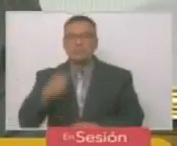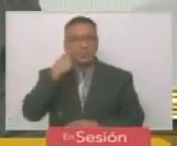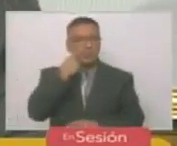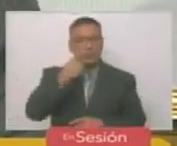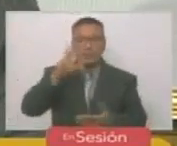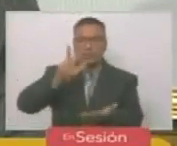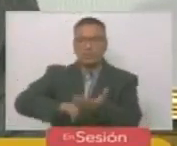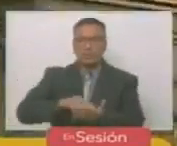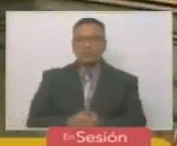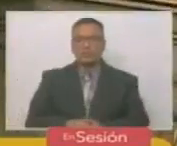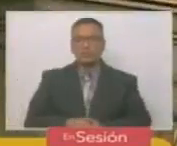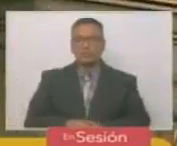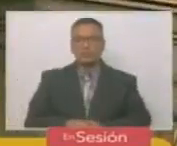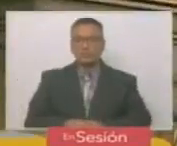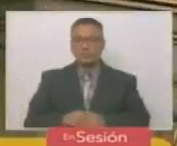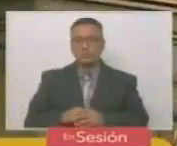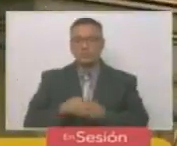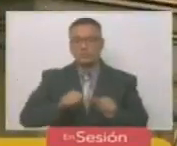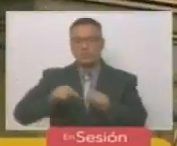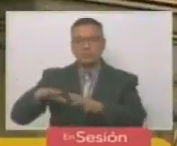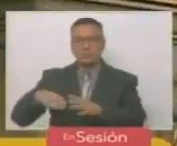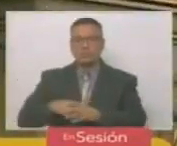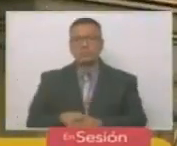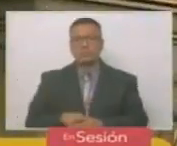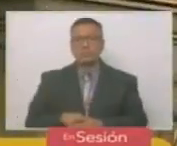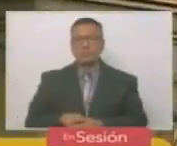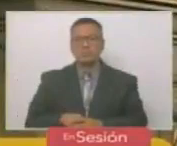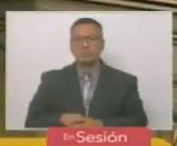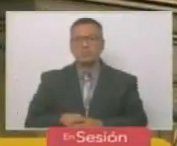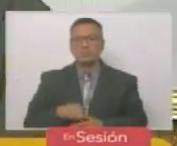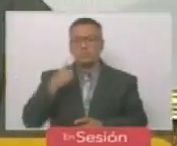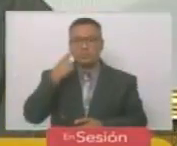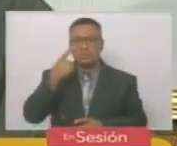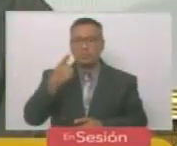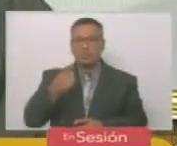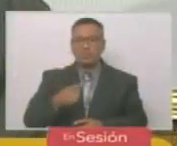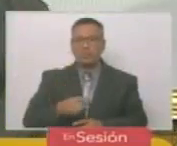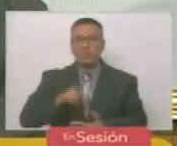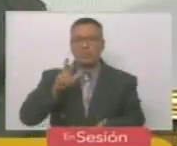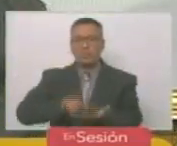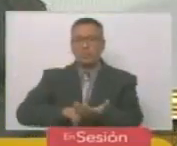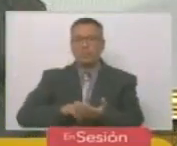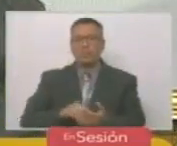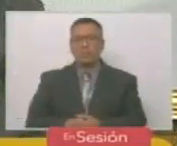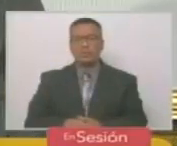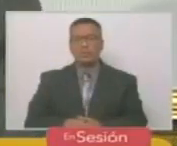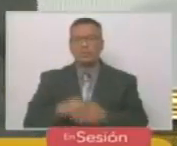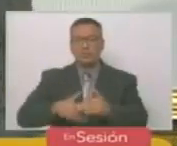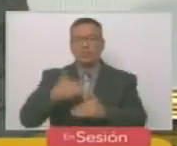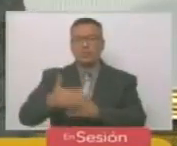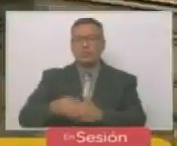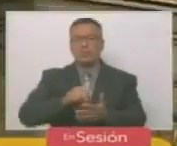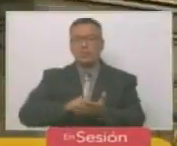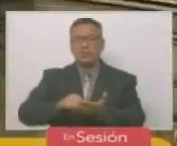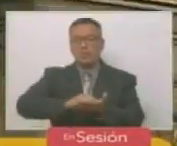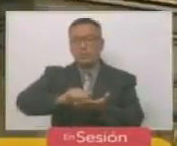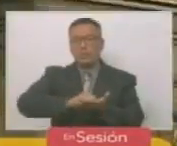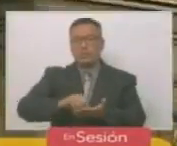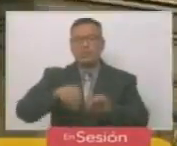Siguiente. Epígrafe, sanciones. En consideración. Aprobado. Siguiente. Artículo